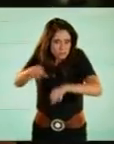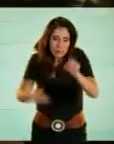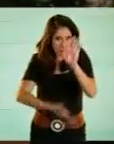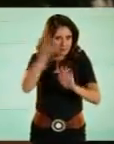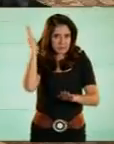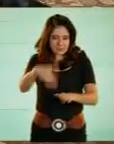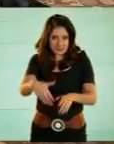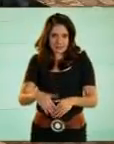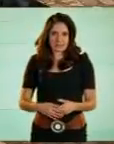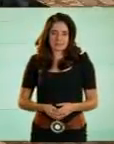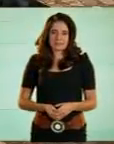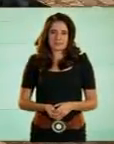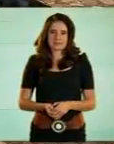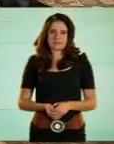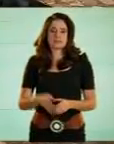nos vamos. Ándale.